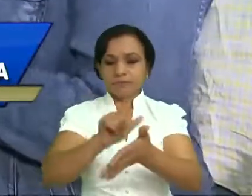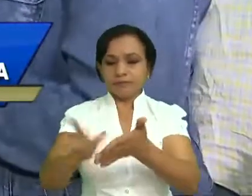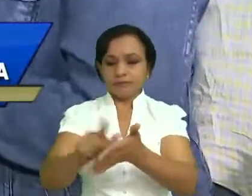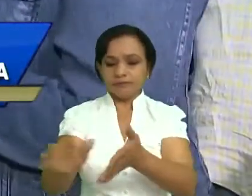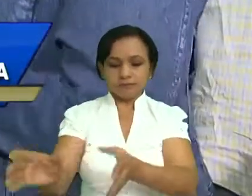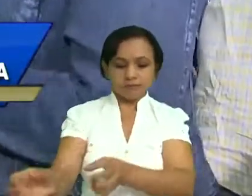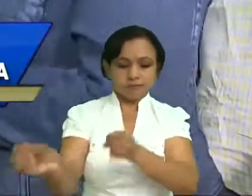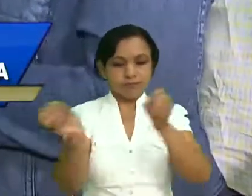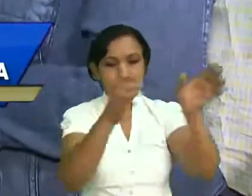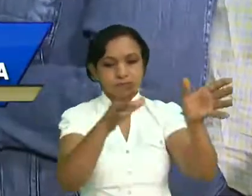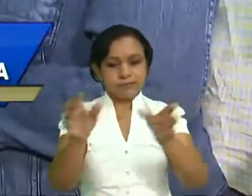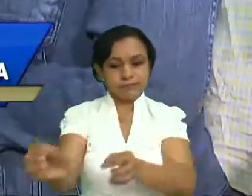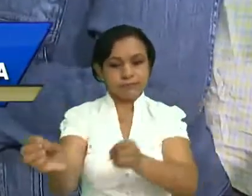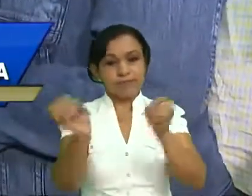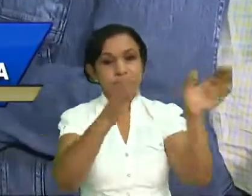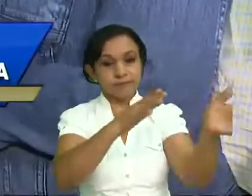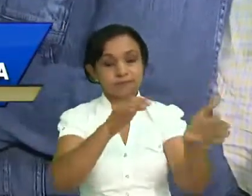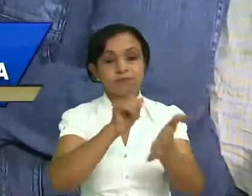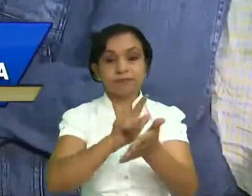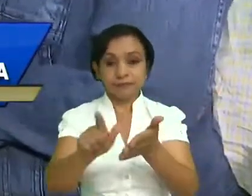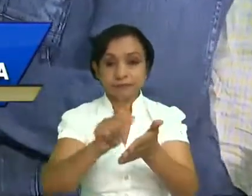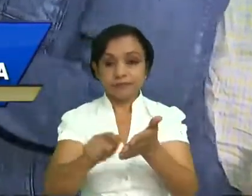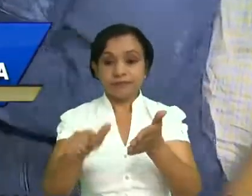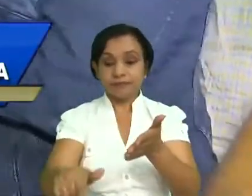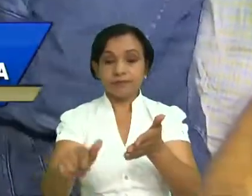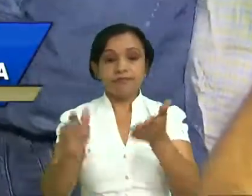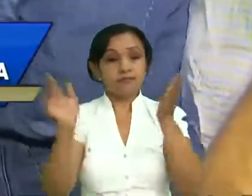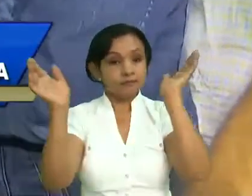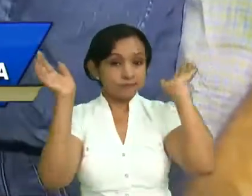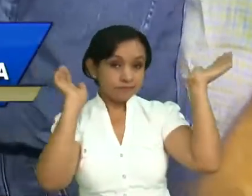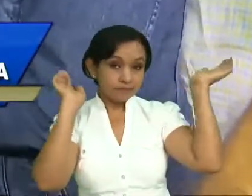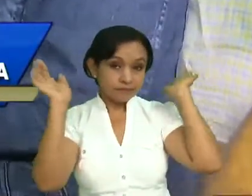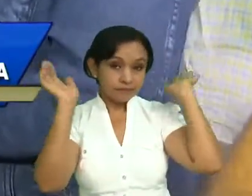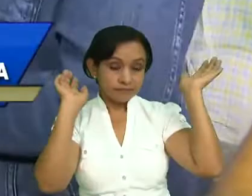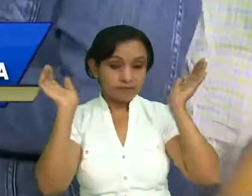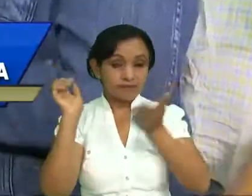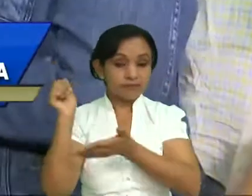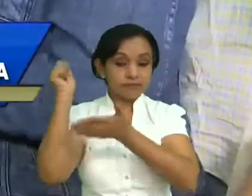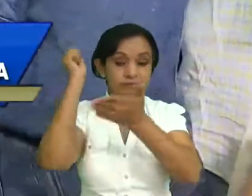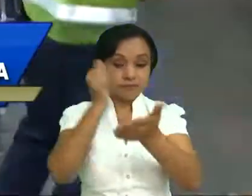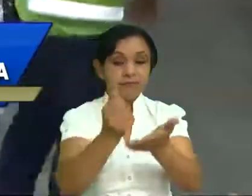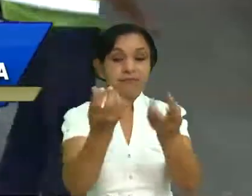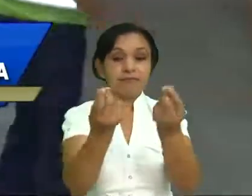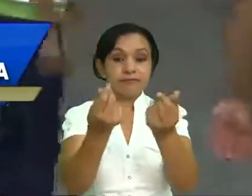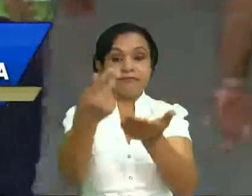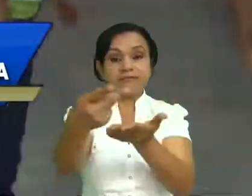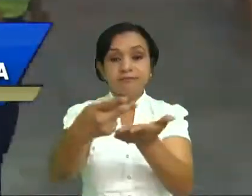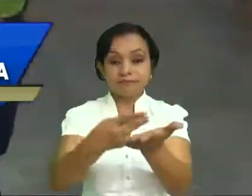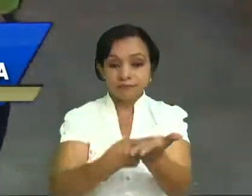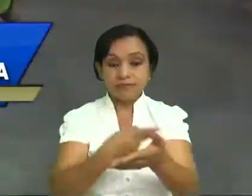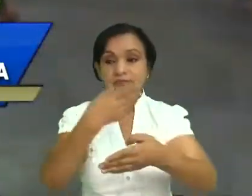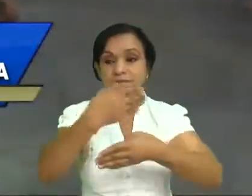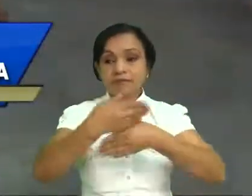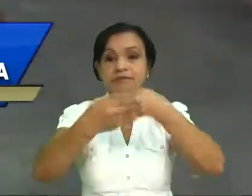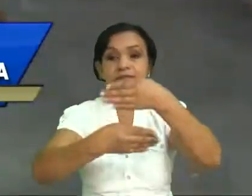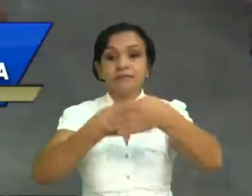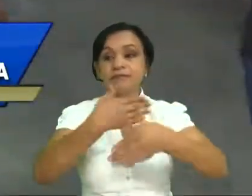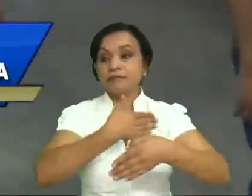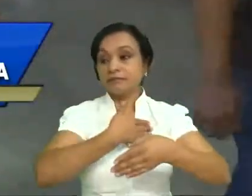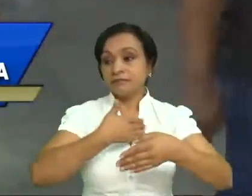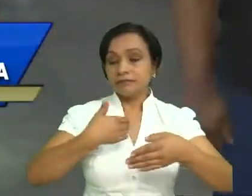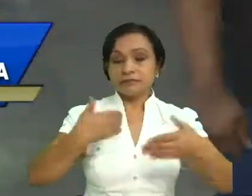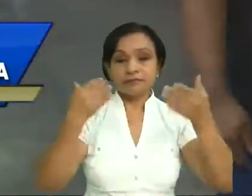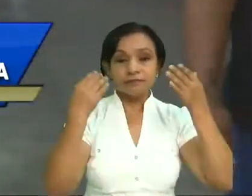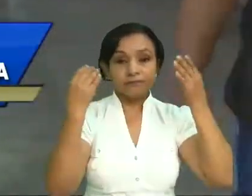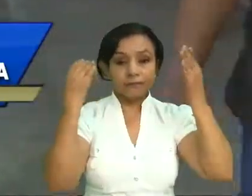lo que es la basura y sedimento que hay en los mercados, e invirtiendo también en proyectos de infraestructura que mejoran las